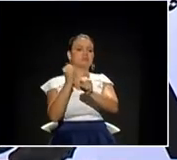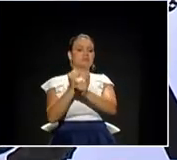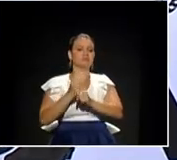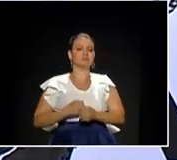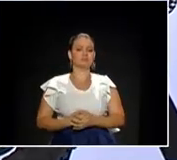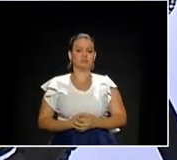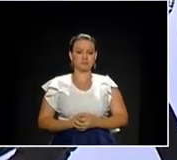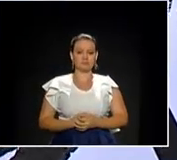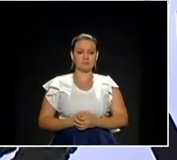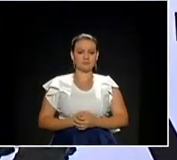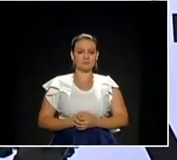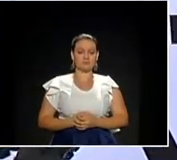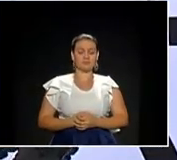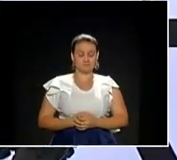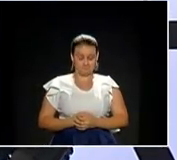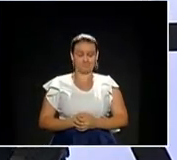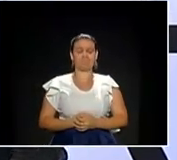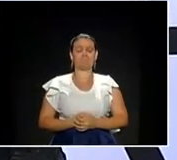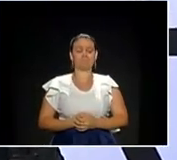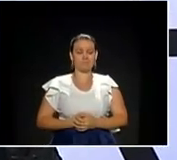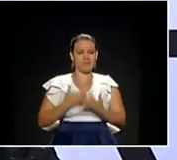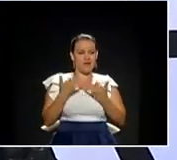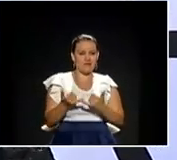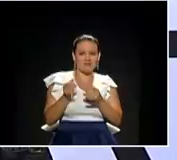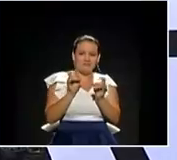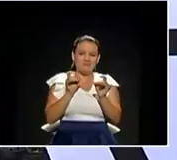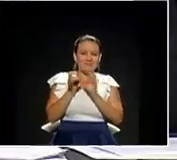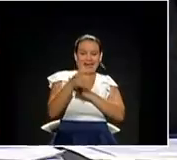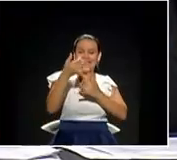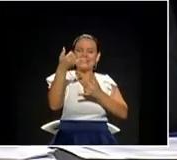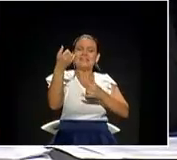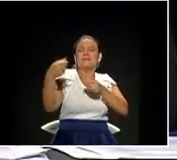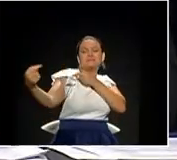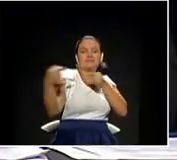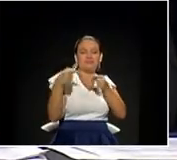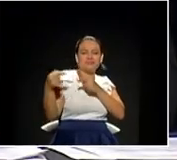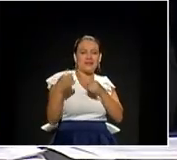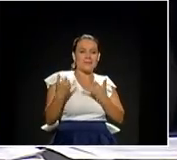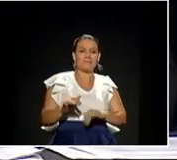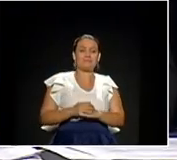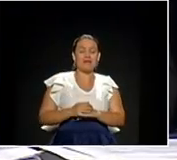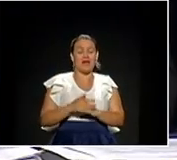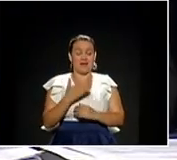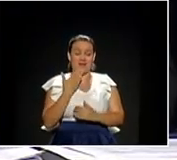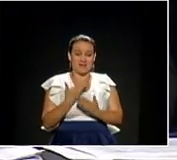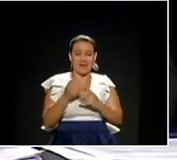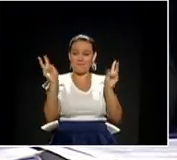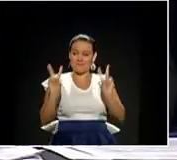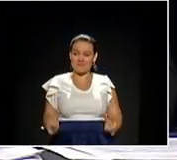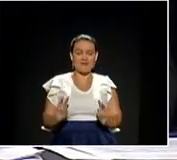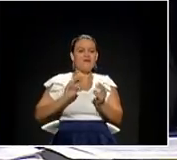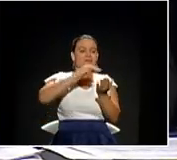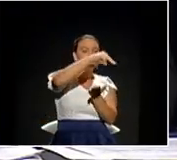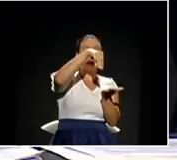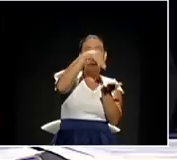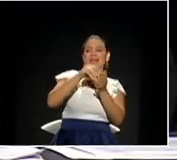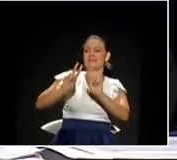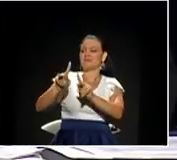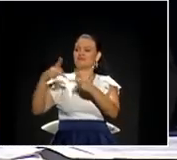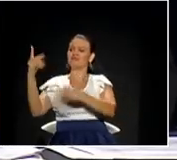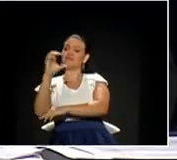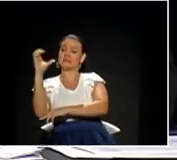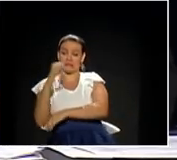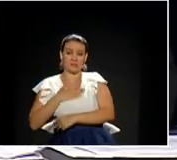gran debate final es nuestra etiqueta a los televidentes de telemedellín los que están siguiendo a través del colombiano también en esta transmisión especial los invitamos a participar